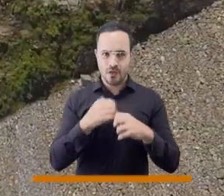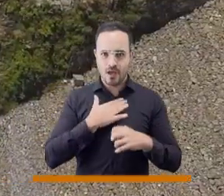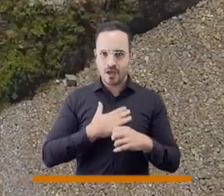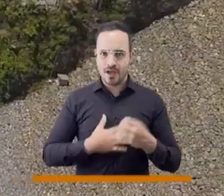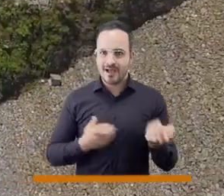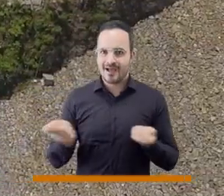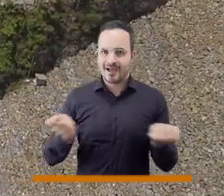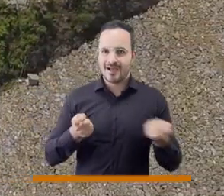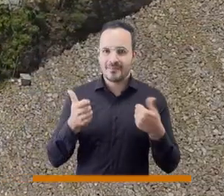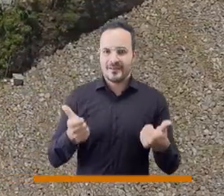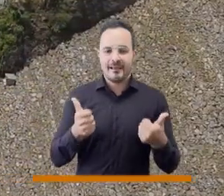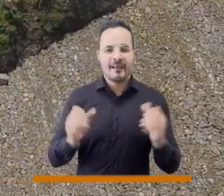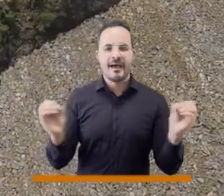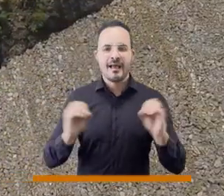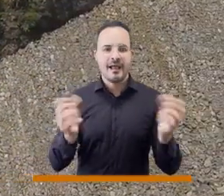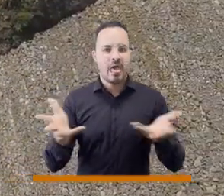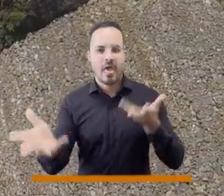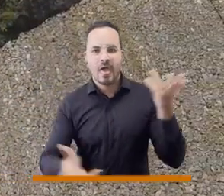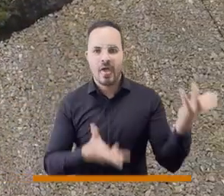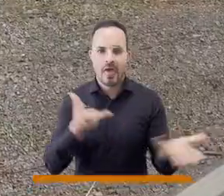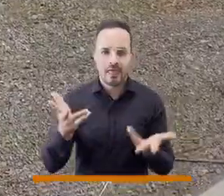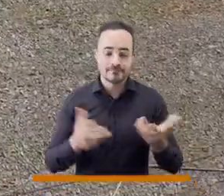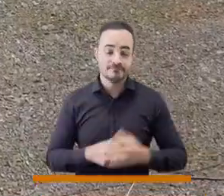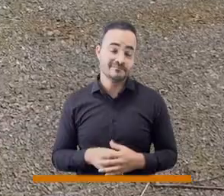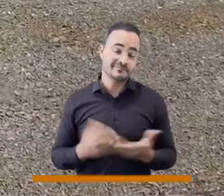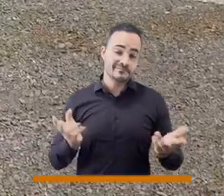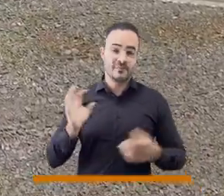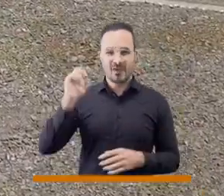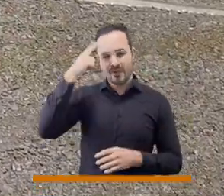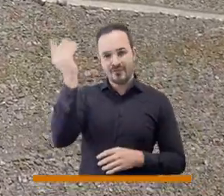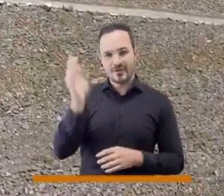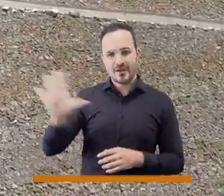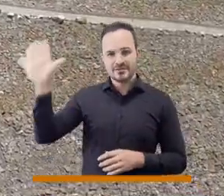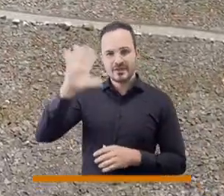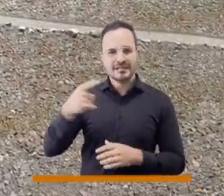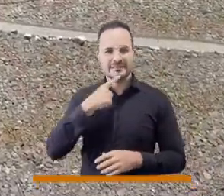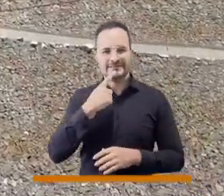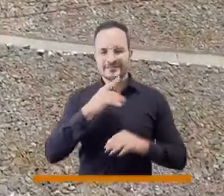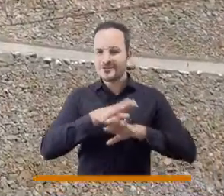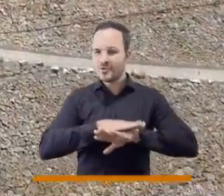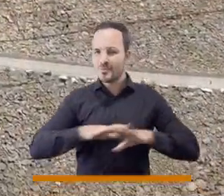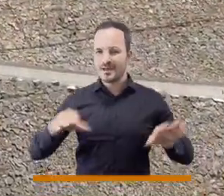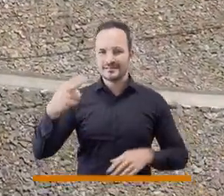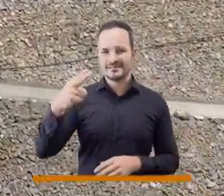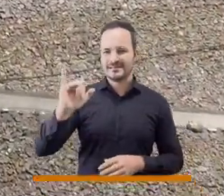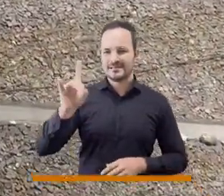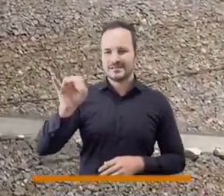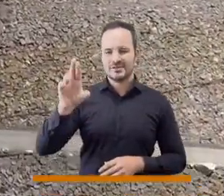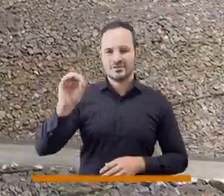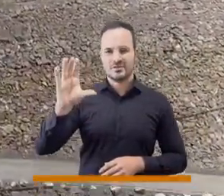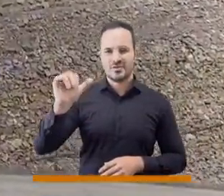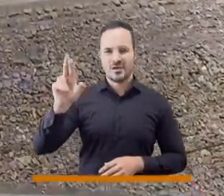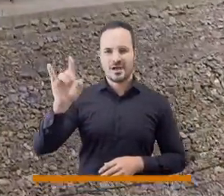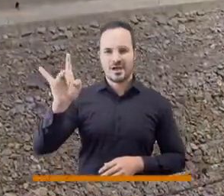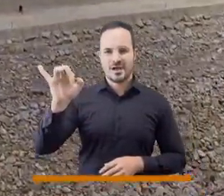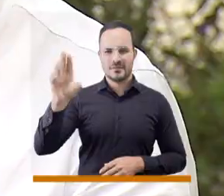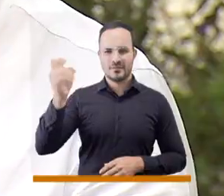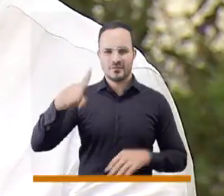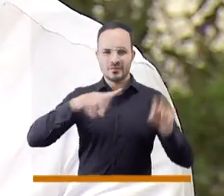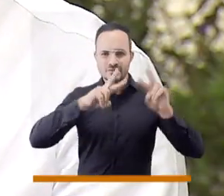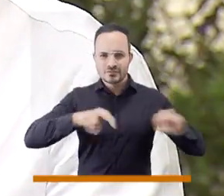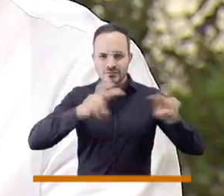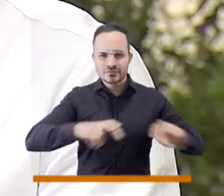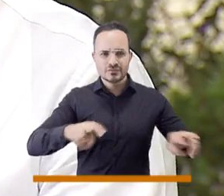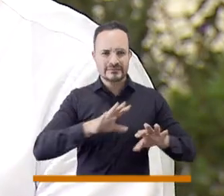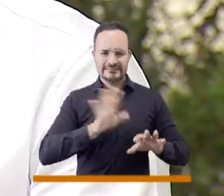es su seguridad energética versus lo que quiere el gobierno nacional, que es no firmar más contratos de exploración de